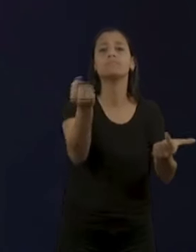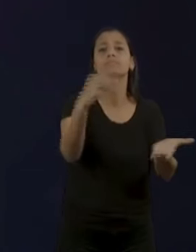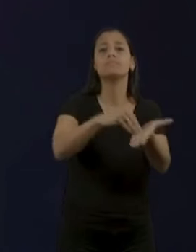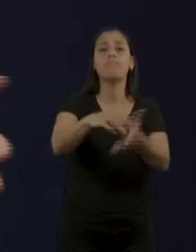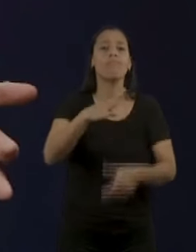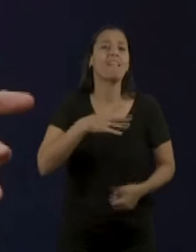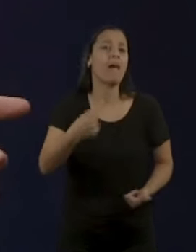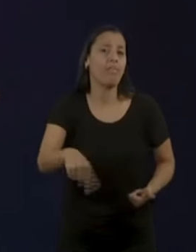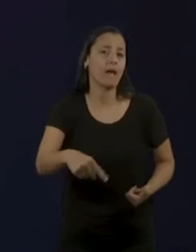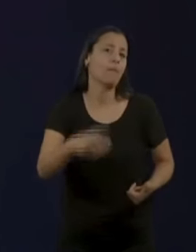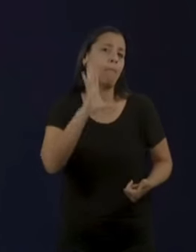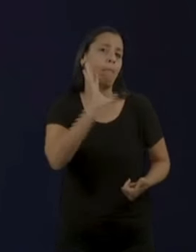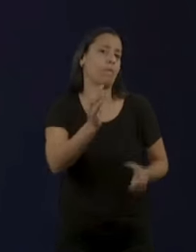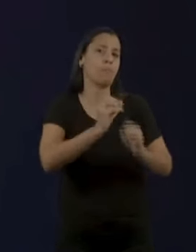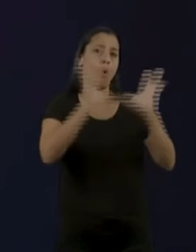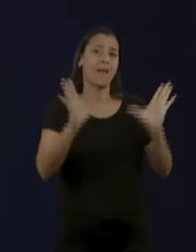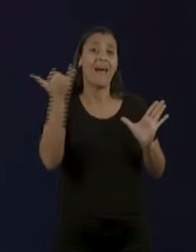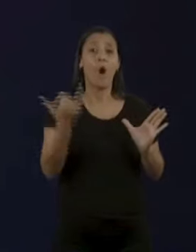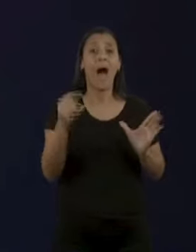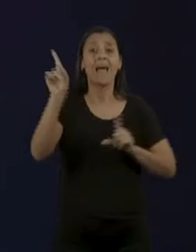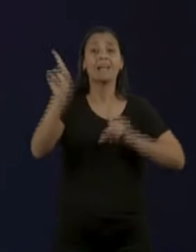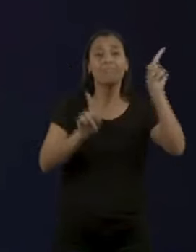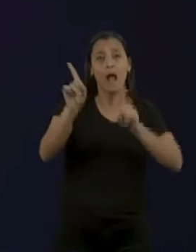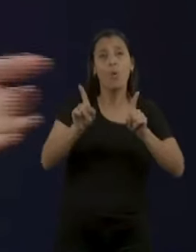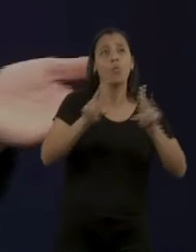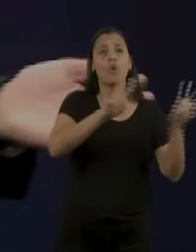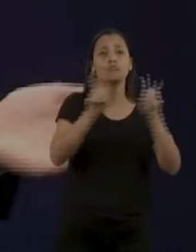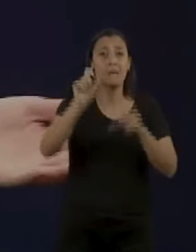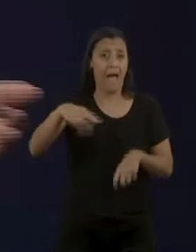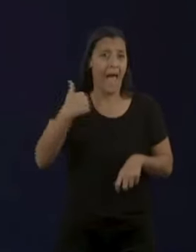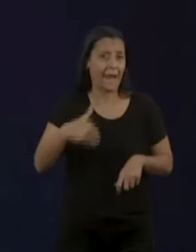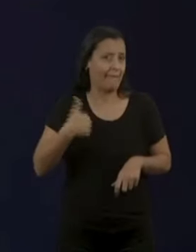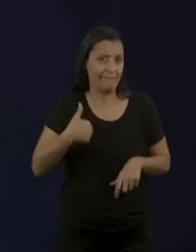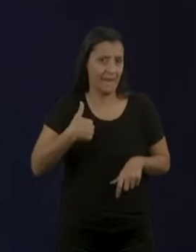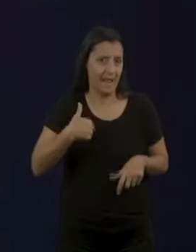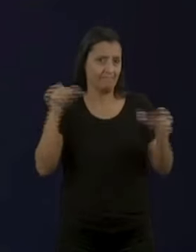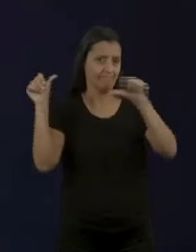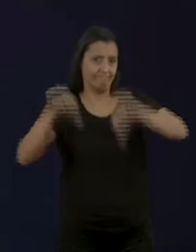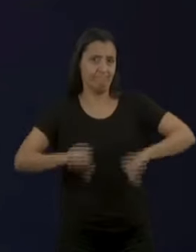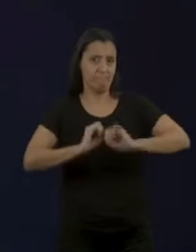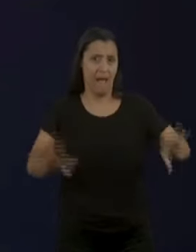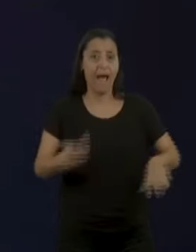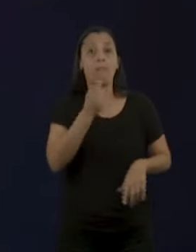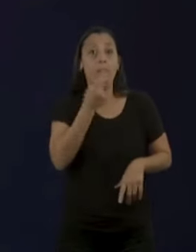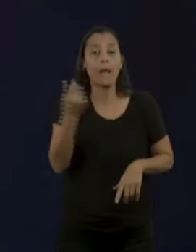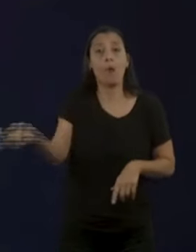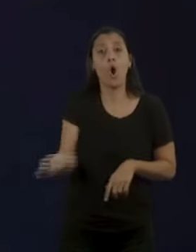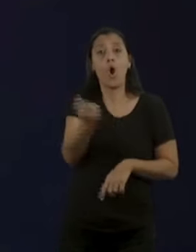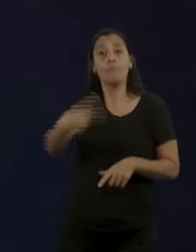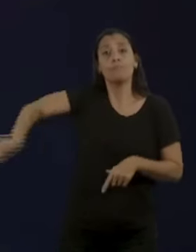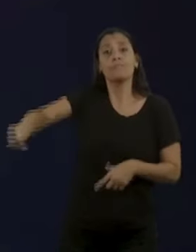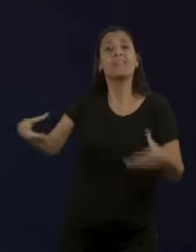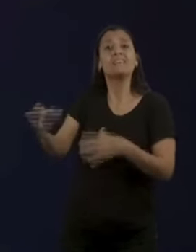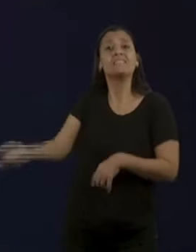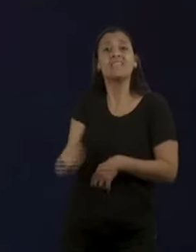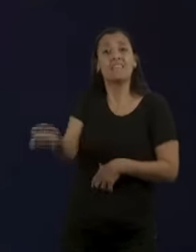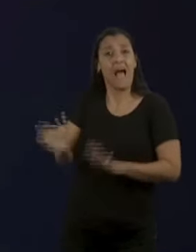claramente hay cuestiones que en la Argentina no funcionan digo creer que el sindicalismo tal como está ha